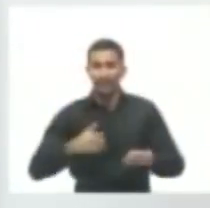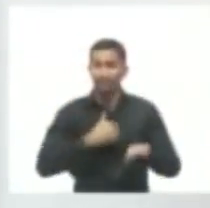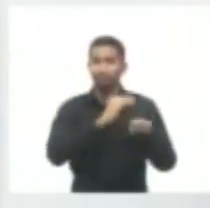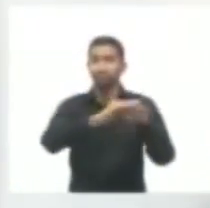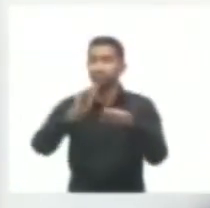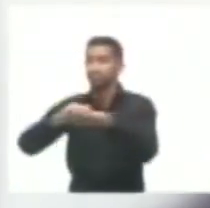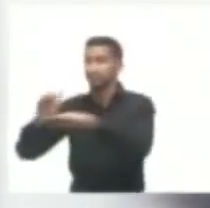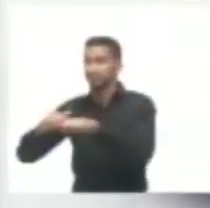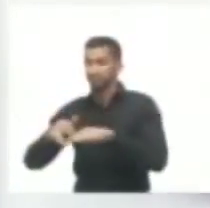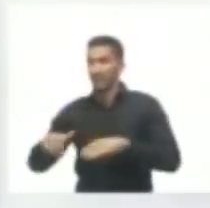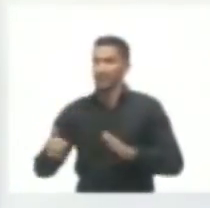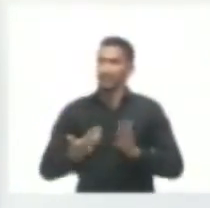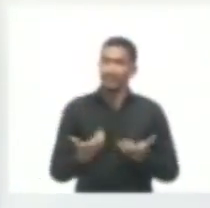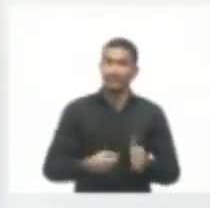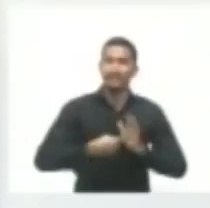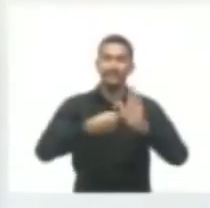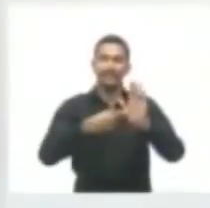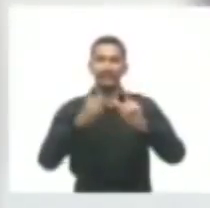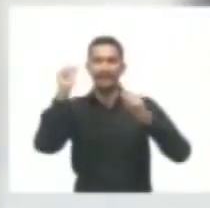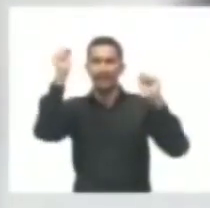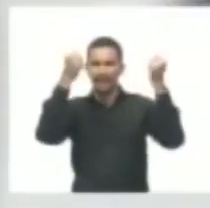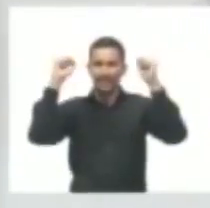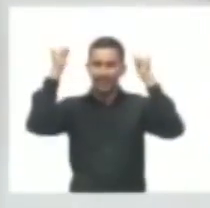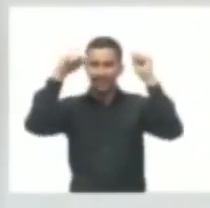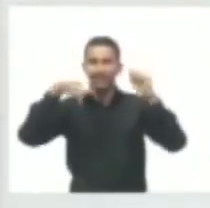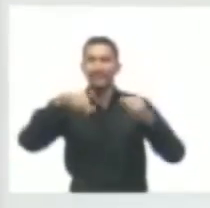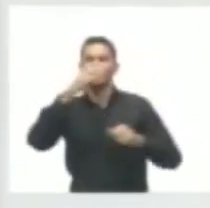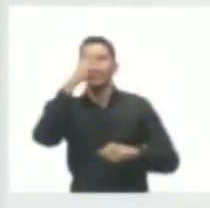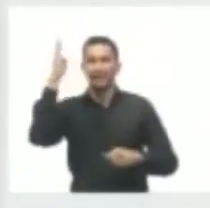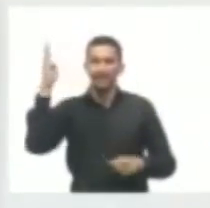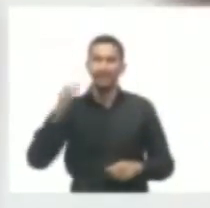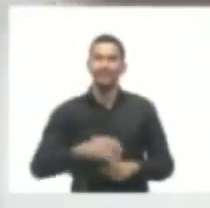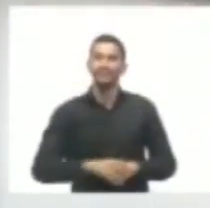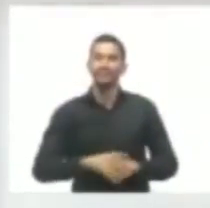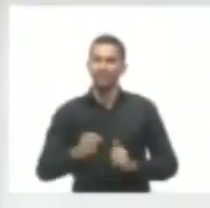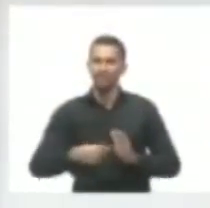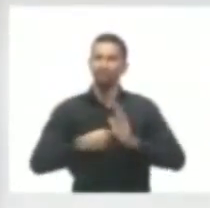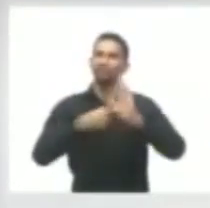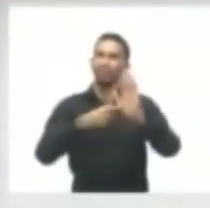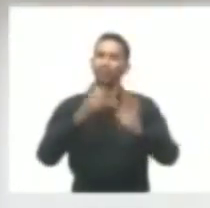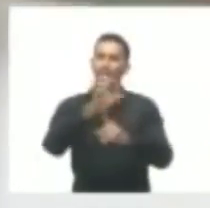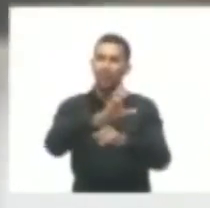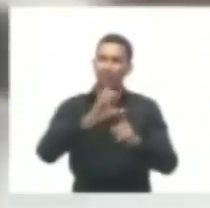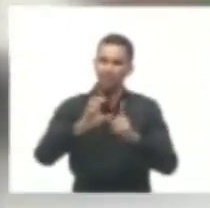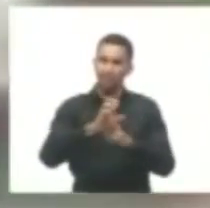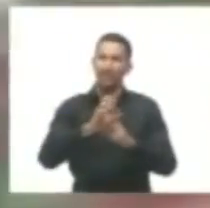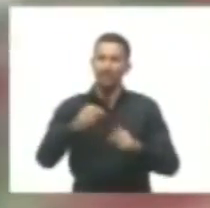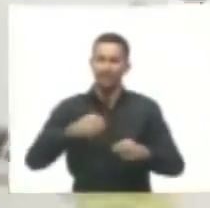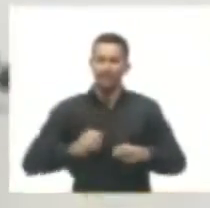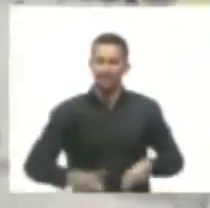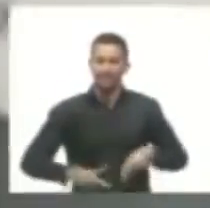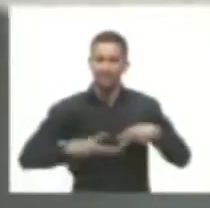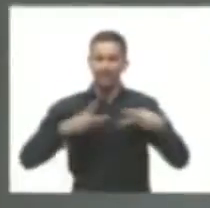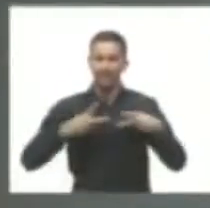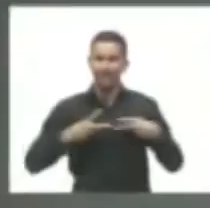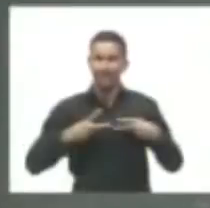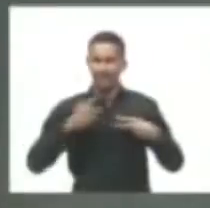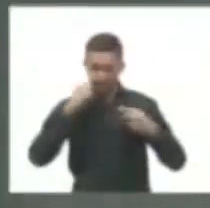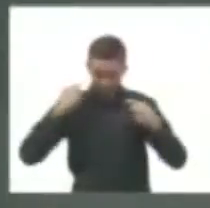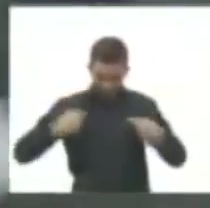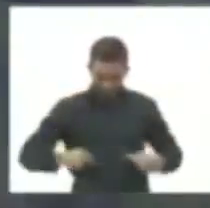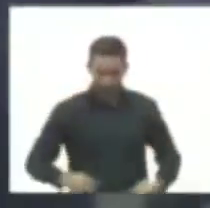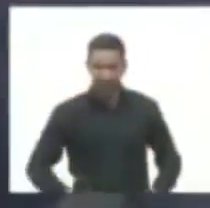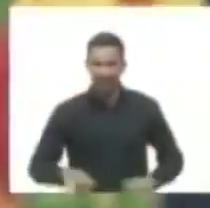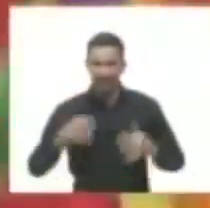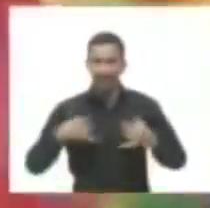carnavales de Barranquilla. Así poco a poco este bacán que representa la cultura local fue subiendo videos de su vida cotidiana vestido con este traje